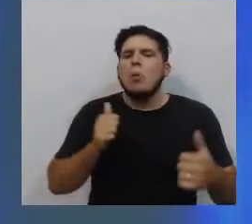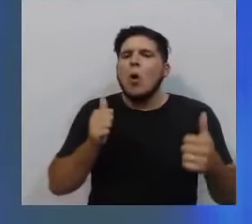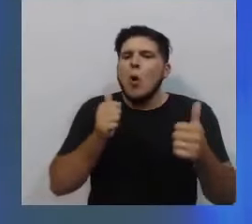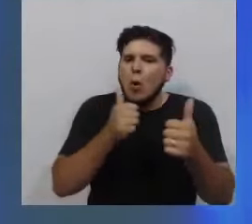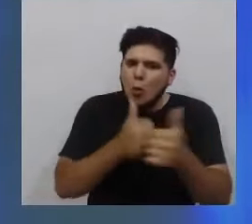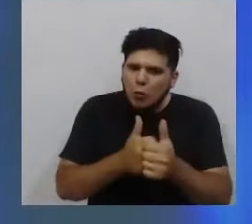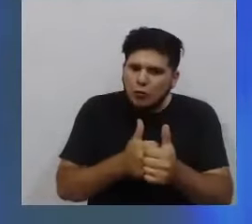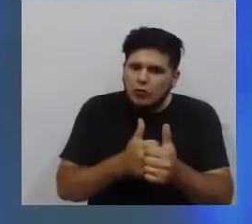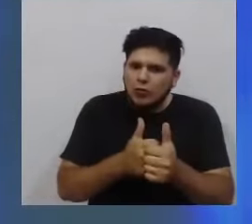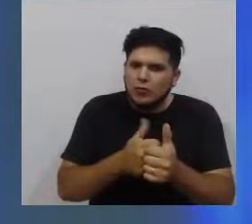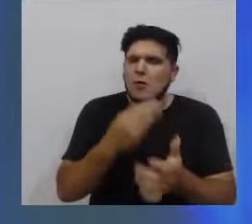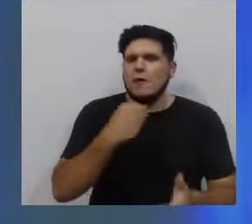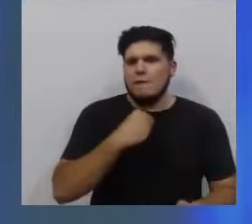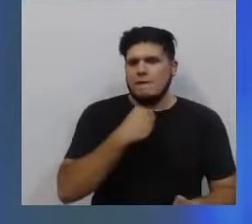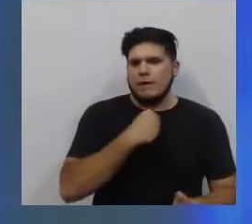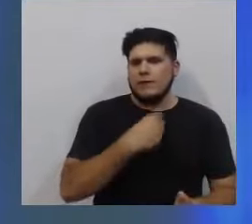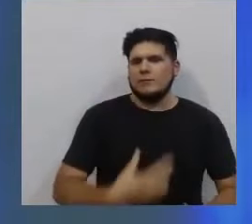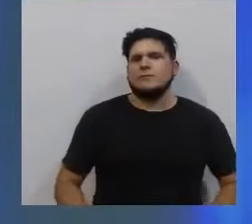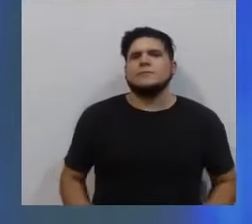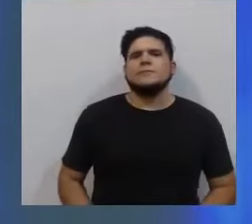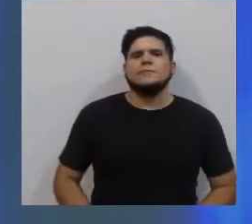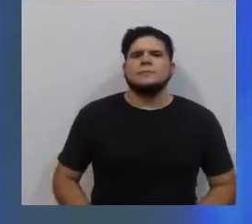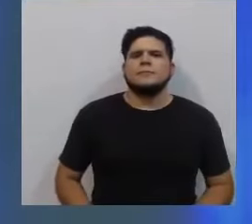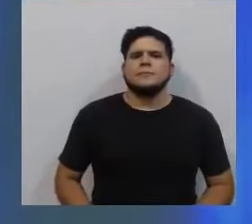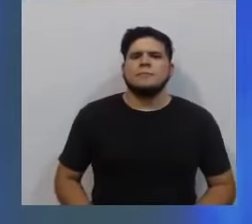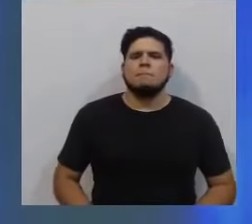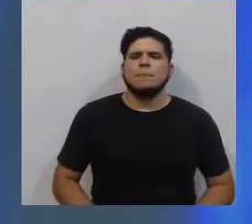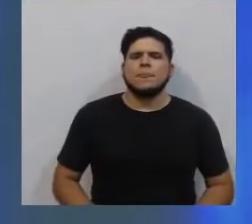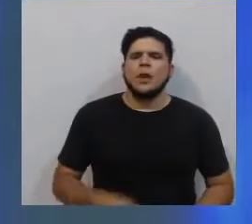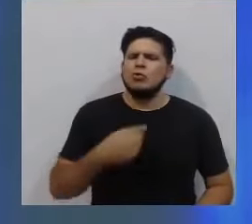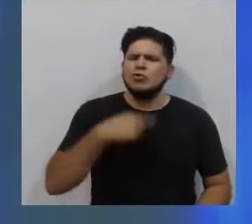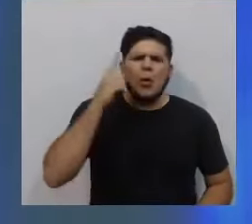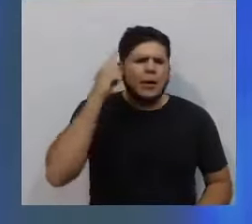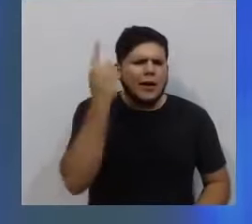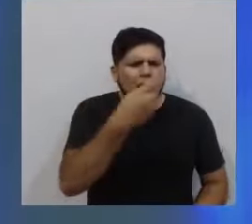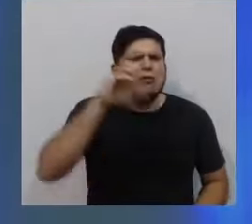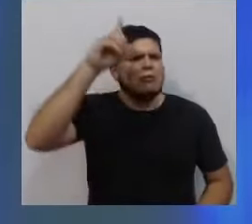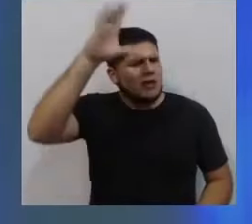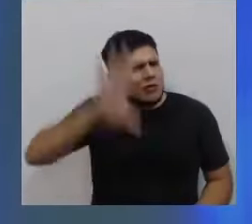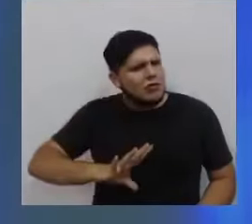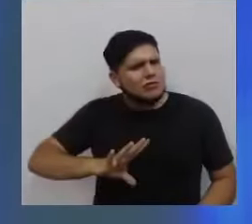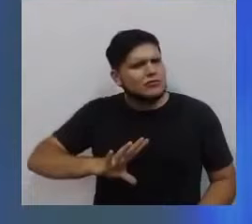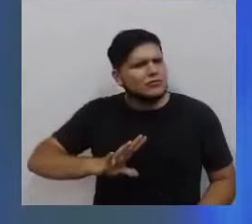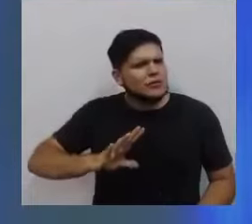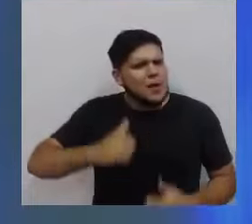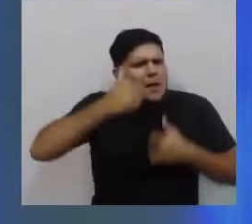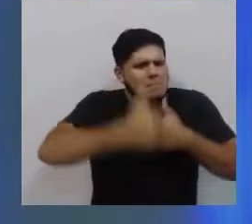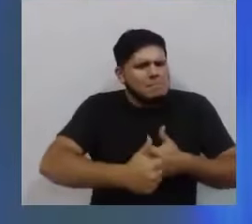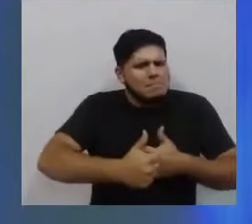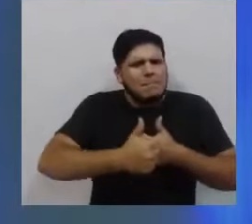pasos por fe yo le creo a dios y dios me va a saber guiar donde a mí me